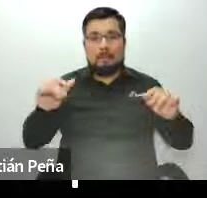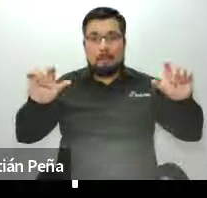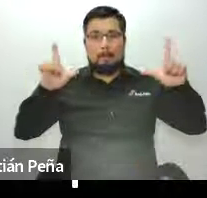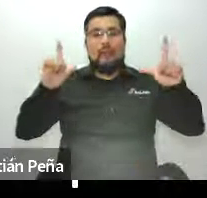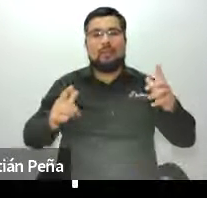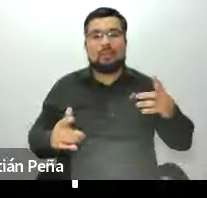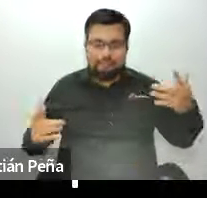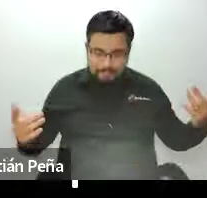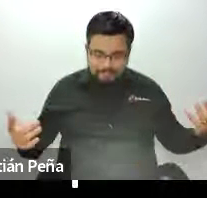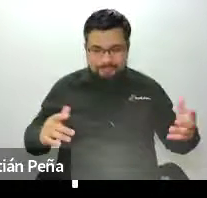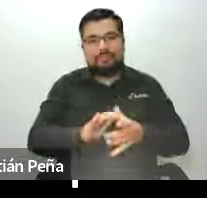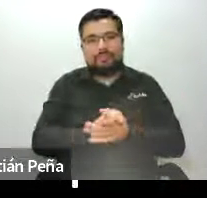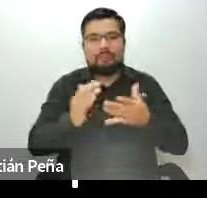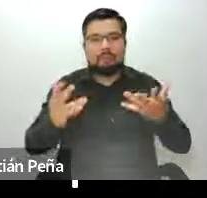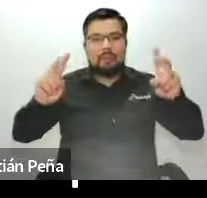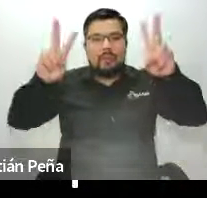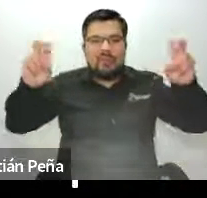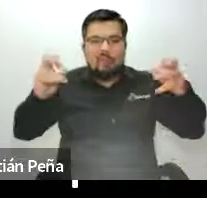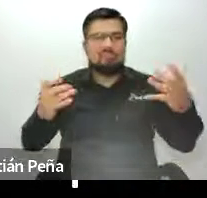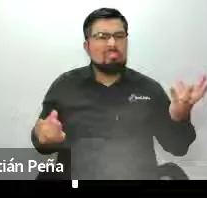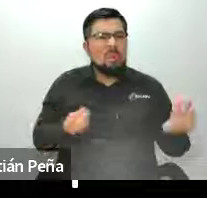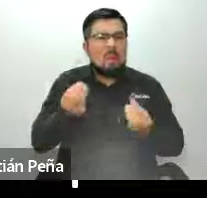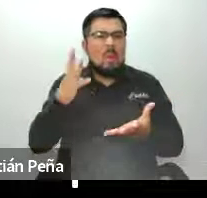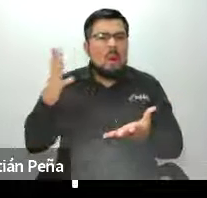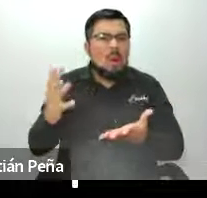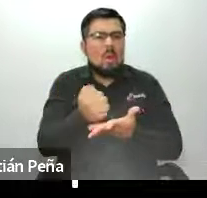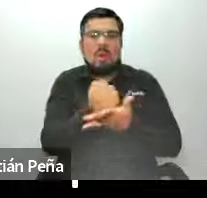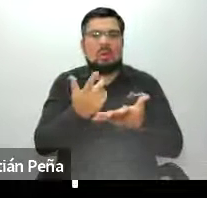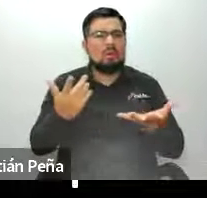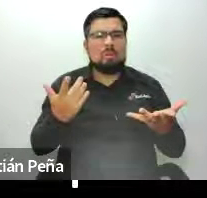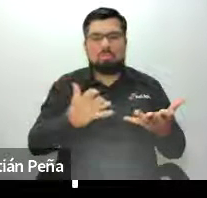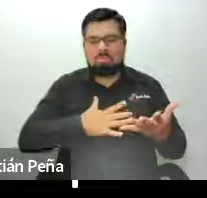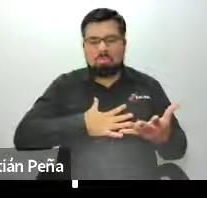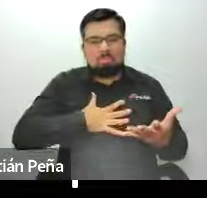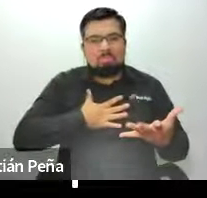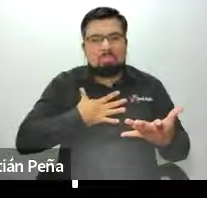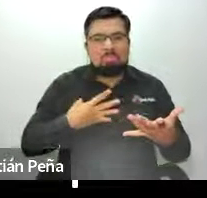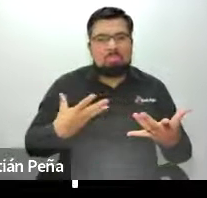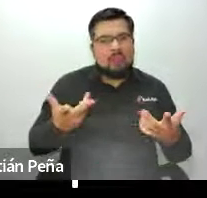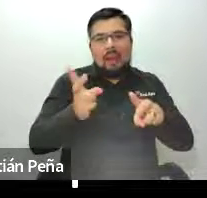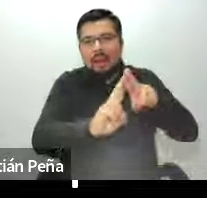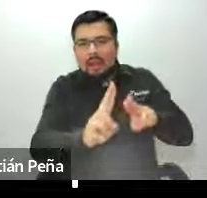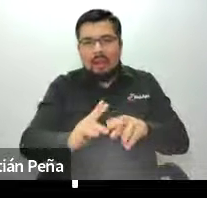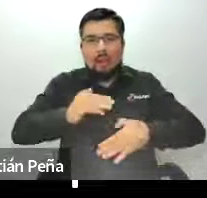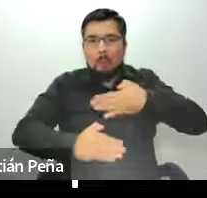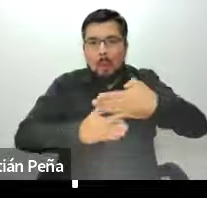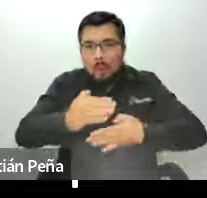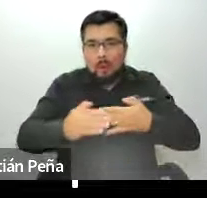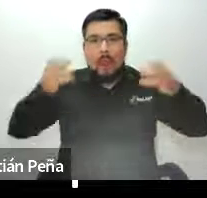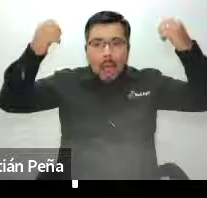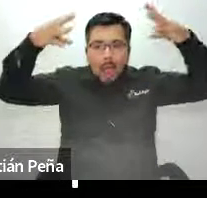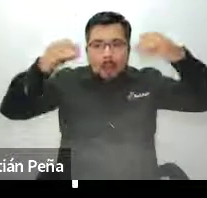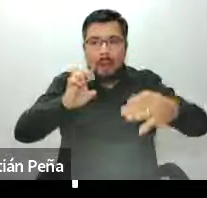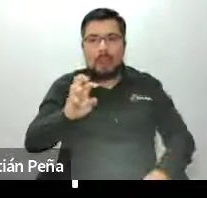llevó a la creación de las progresiones de aprendizaje en espiral? Bueno, principalmente la promulgación del decreto 83 del